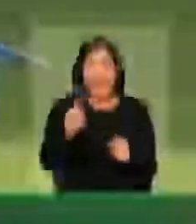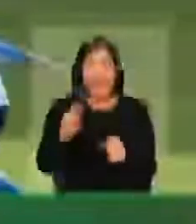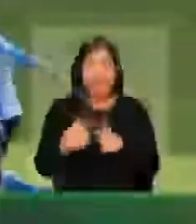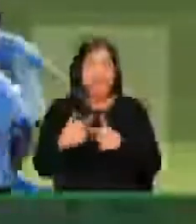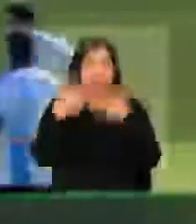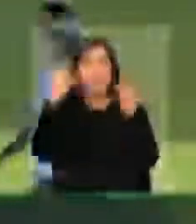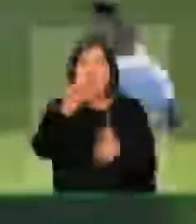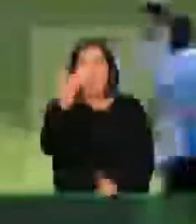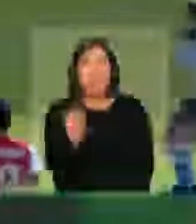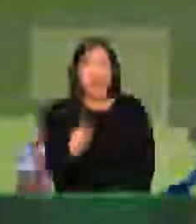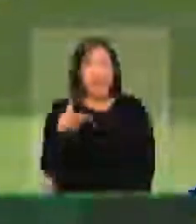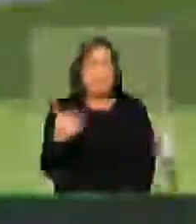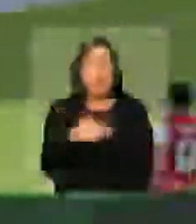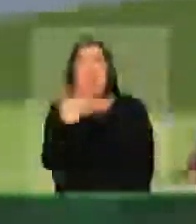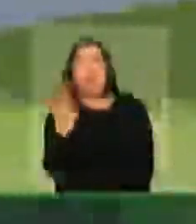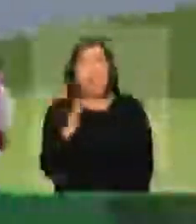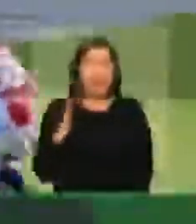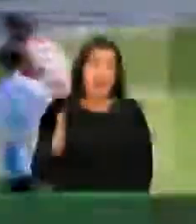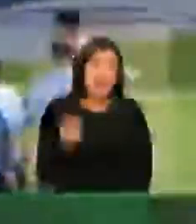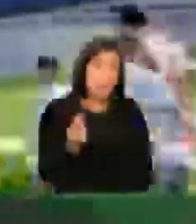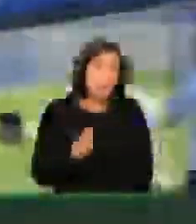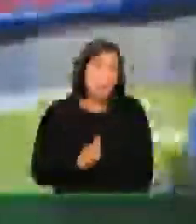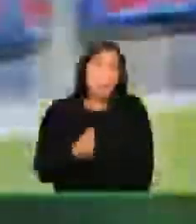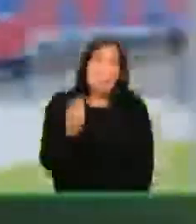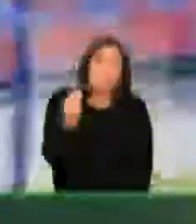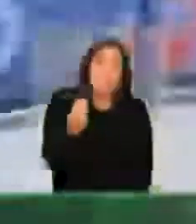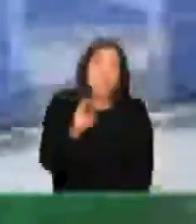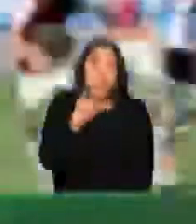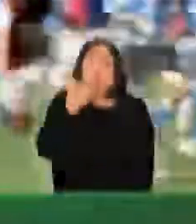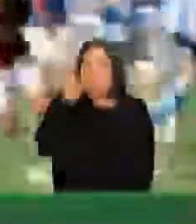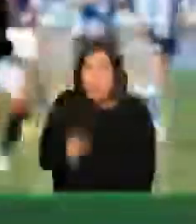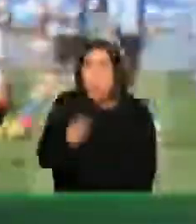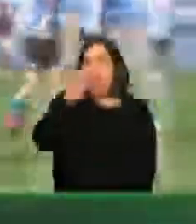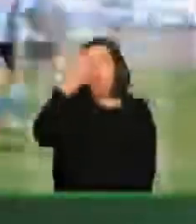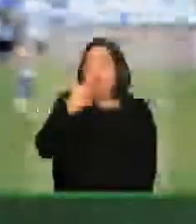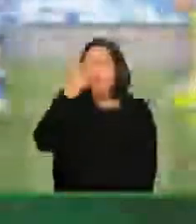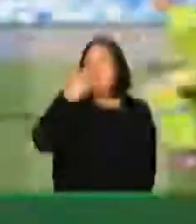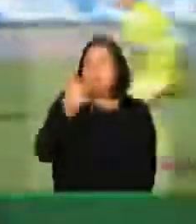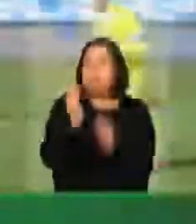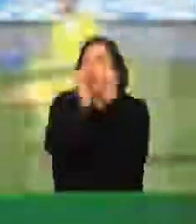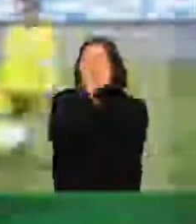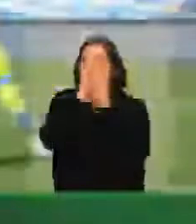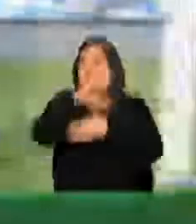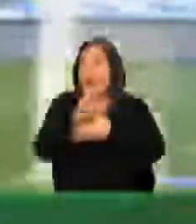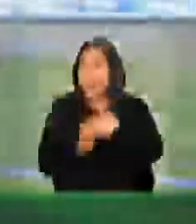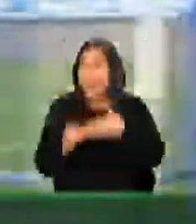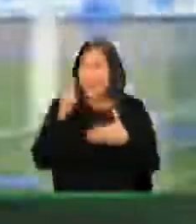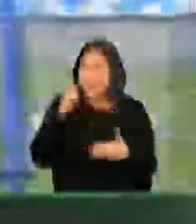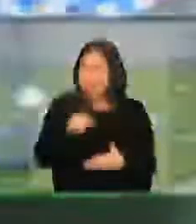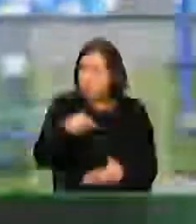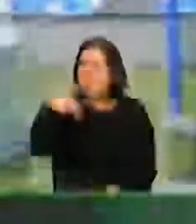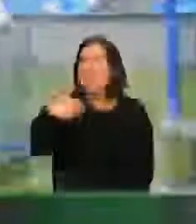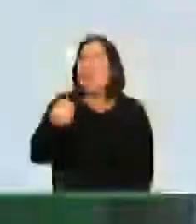sin lateral derecho y la buena actuación del uruguayo en la Copa América hizo que todas las fichas apunten a